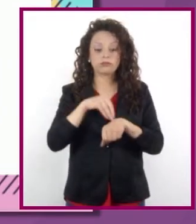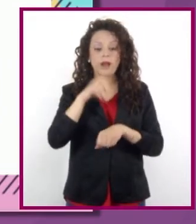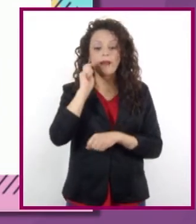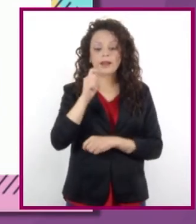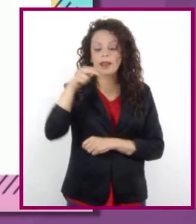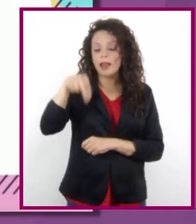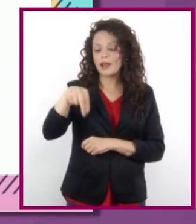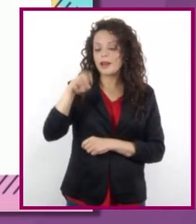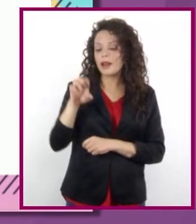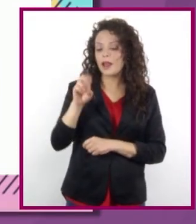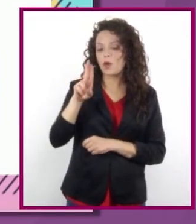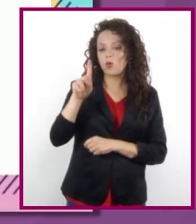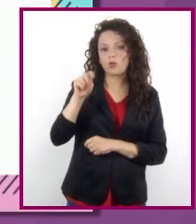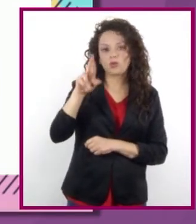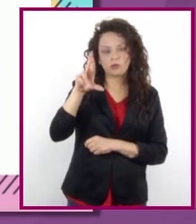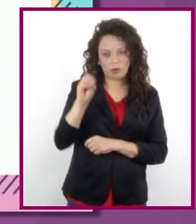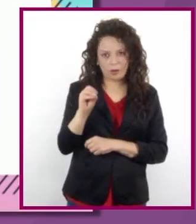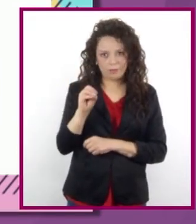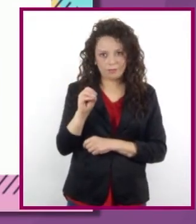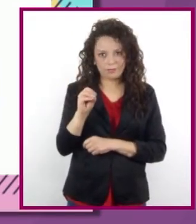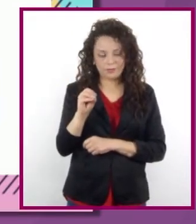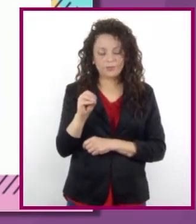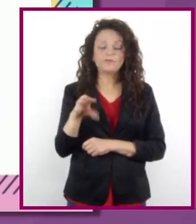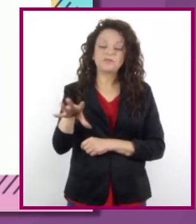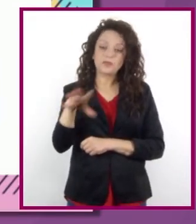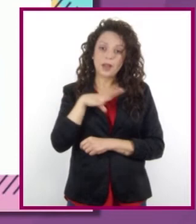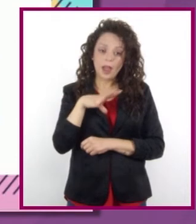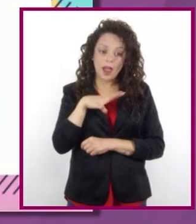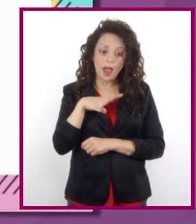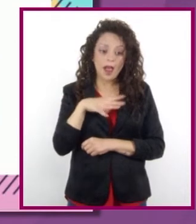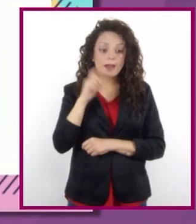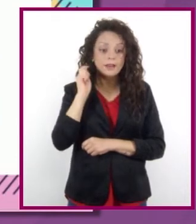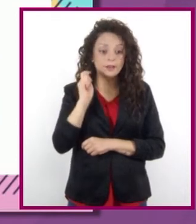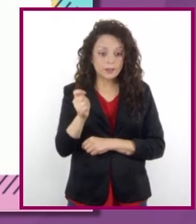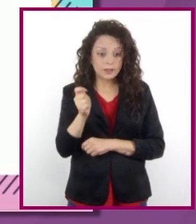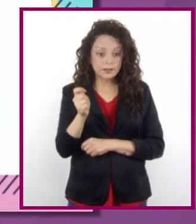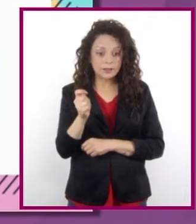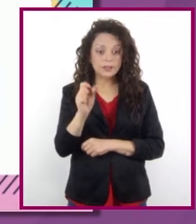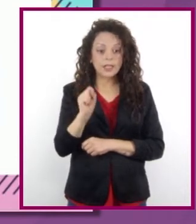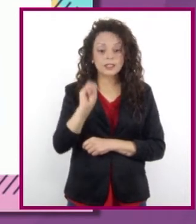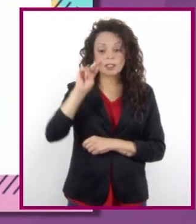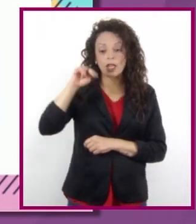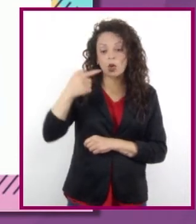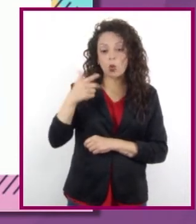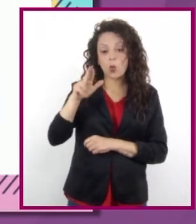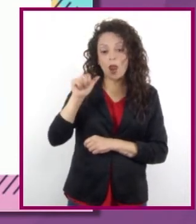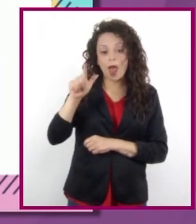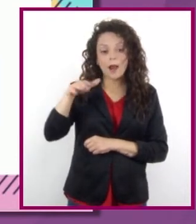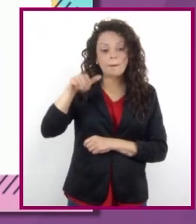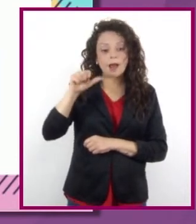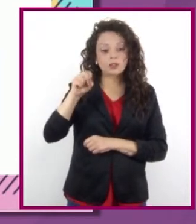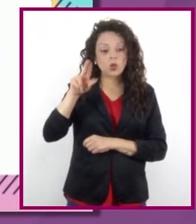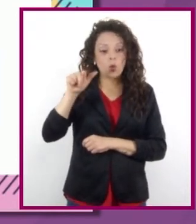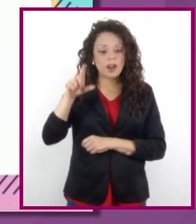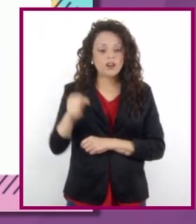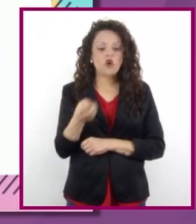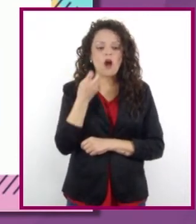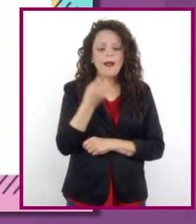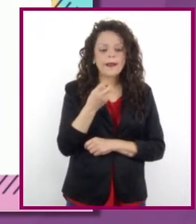neutro. Así tenemos demostrativos singulares masculinos: este, ese,